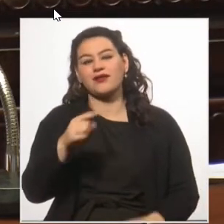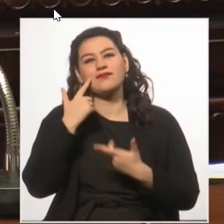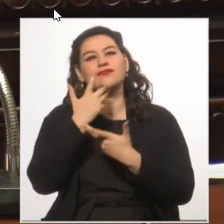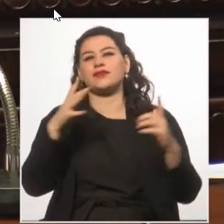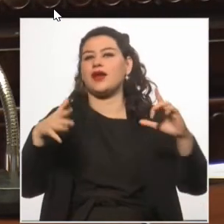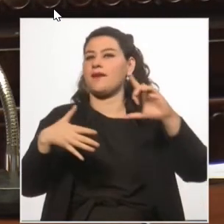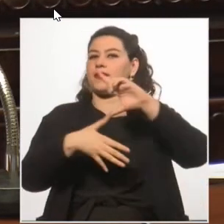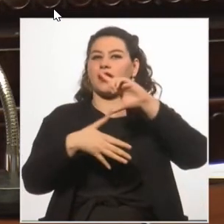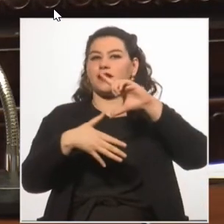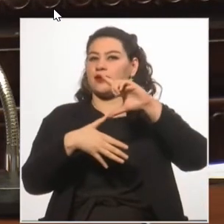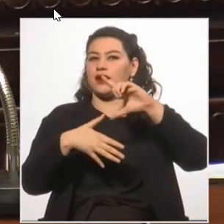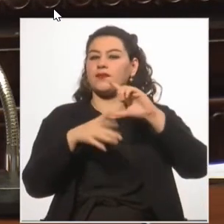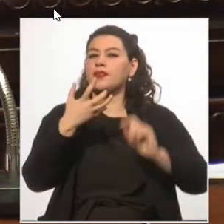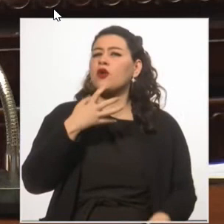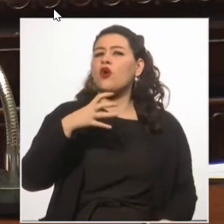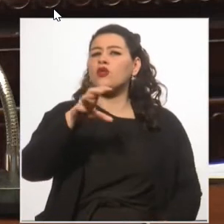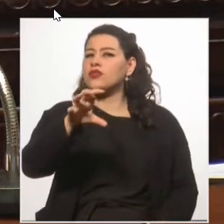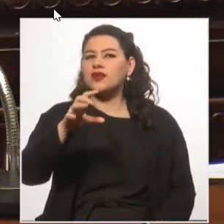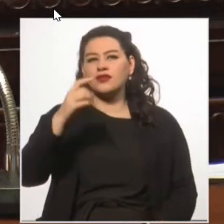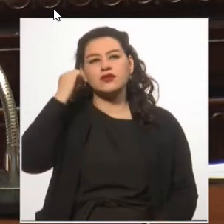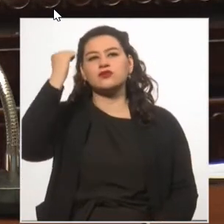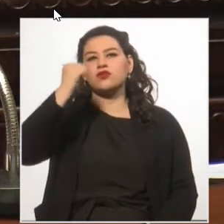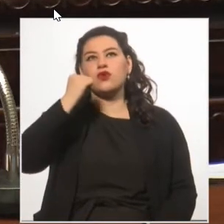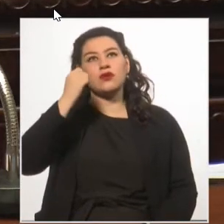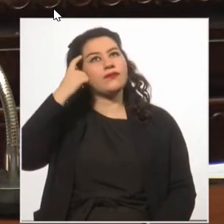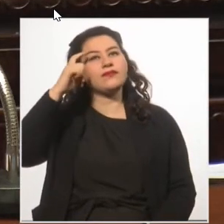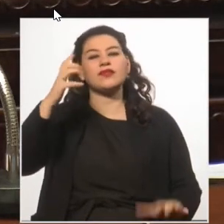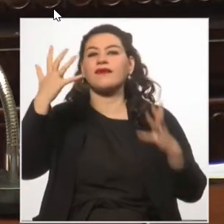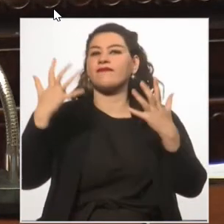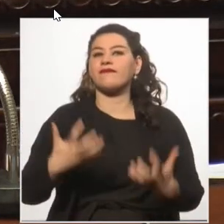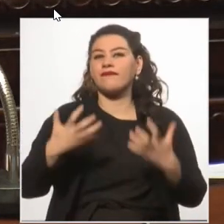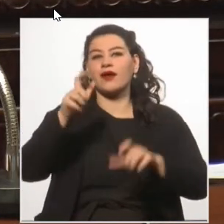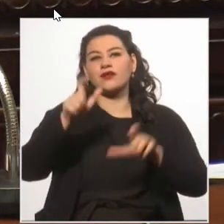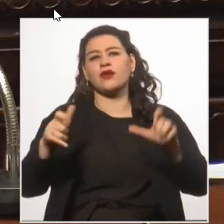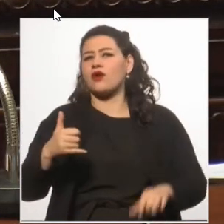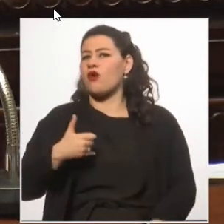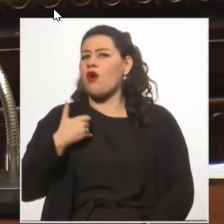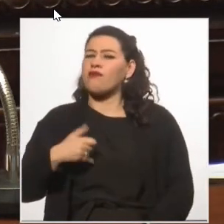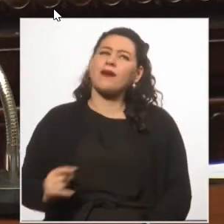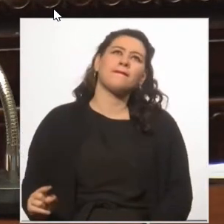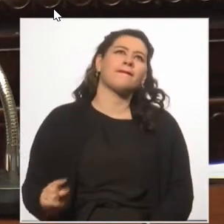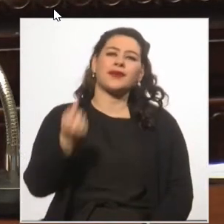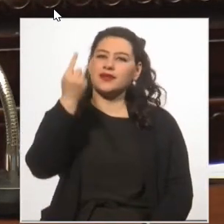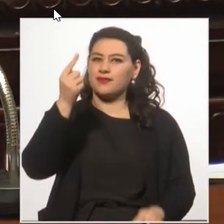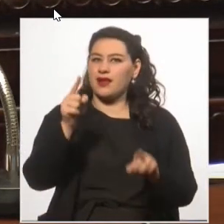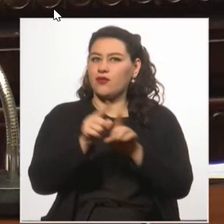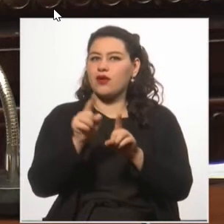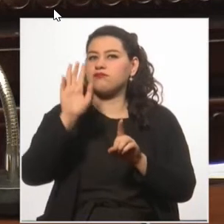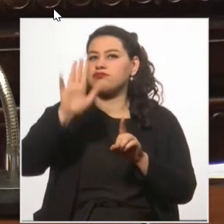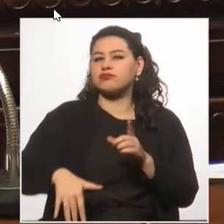América, el continente de la utopía, el continente joven por excelencia, como el